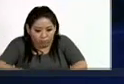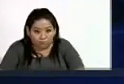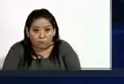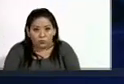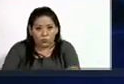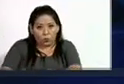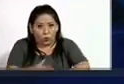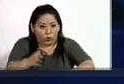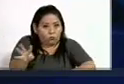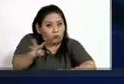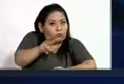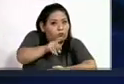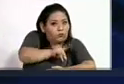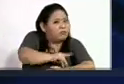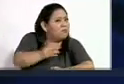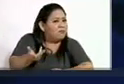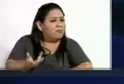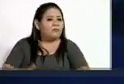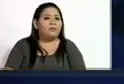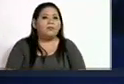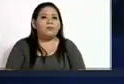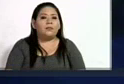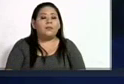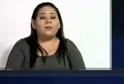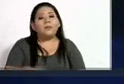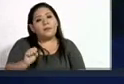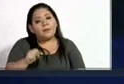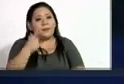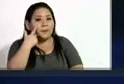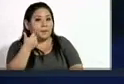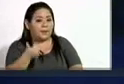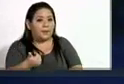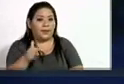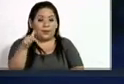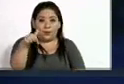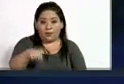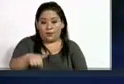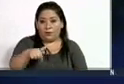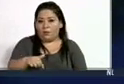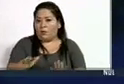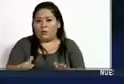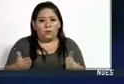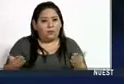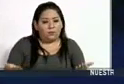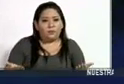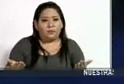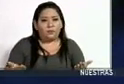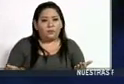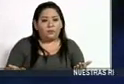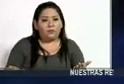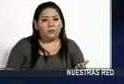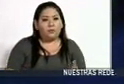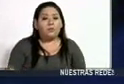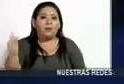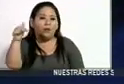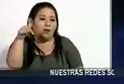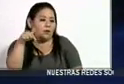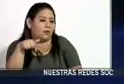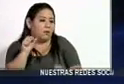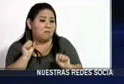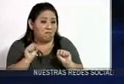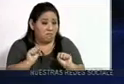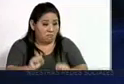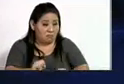se contagia, doctor. Sí, bueno, en este momento no existe una posibilidad